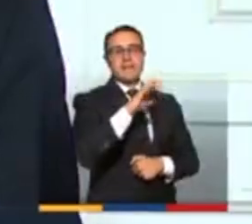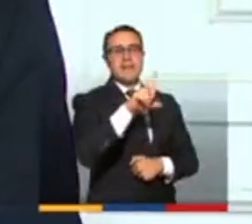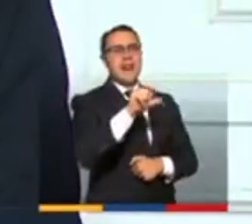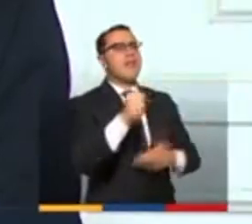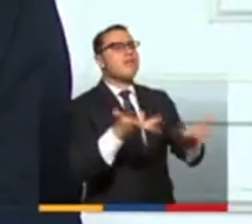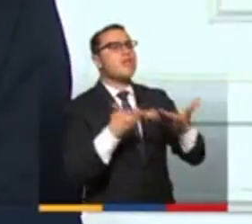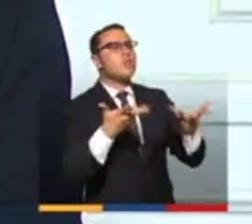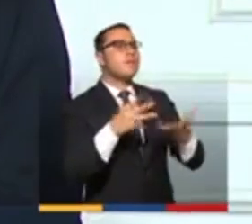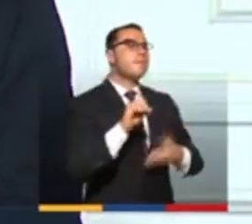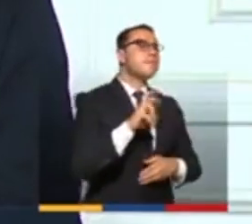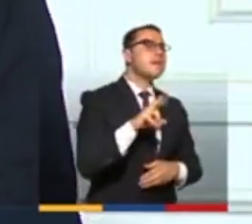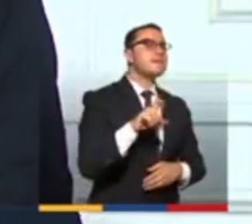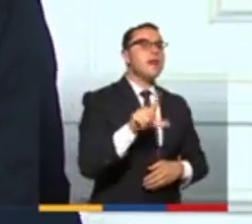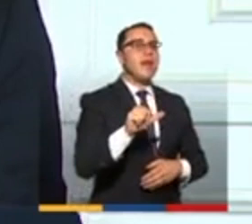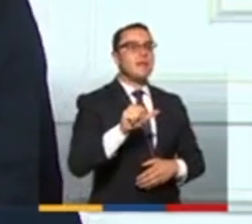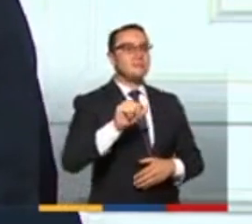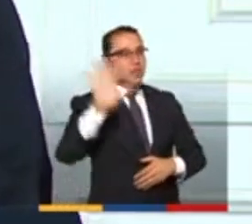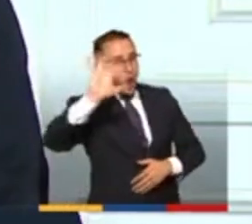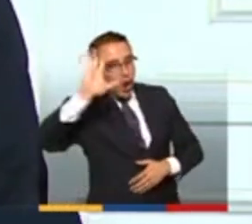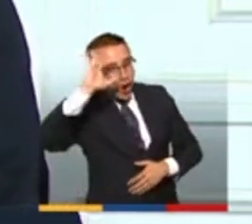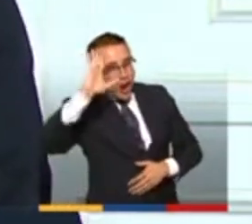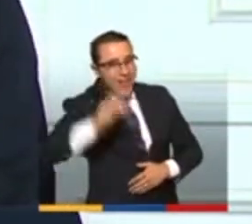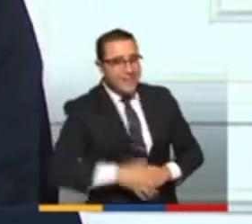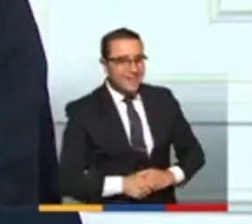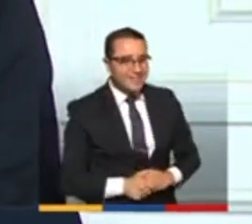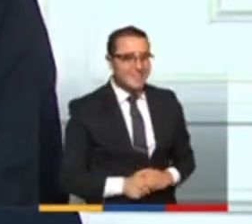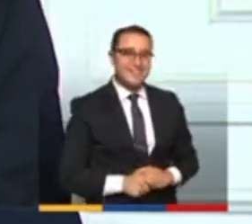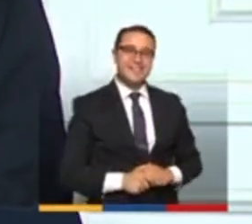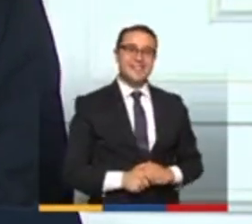Marcela? Hola, Marcela.